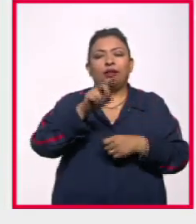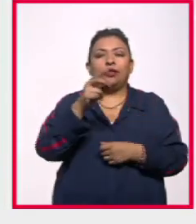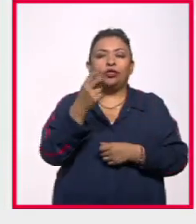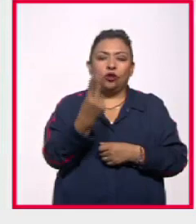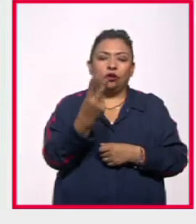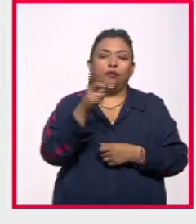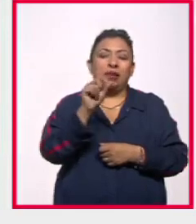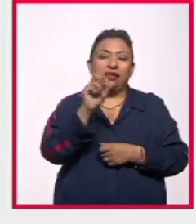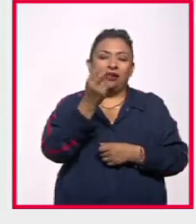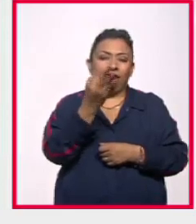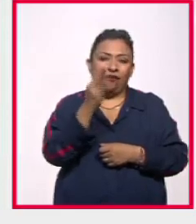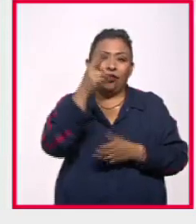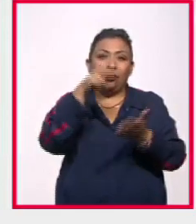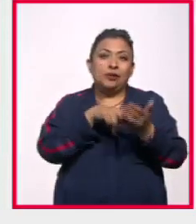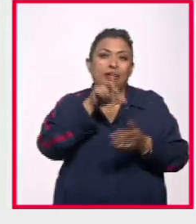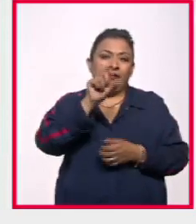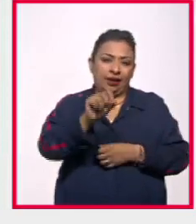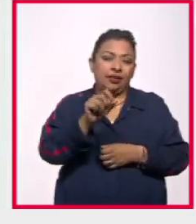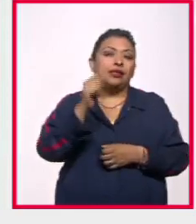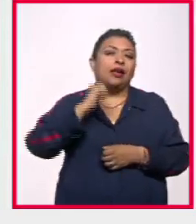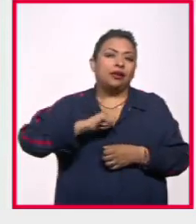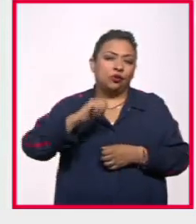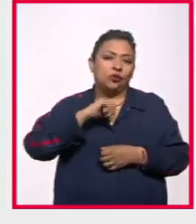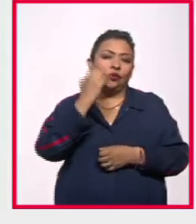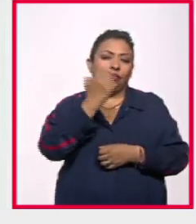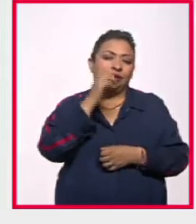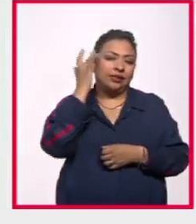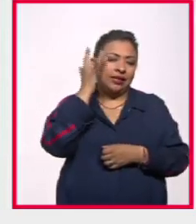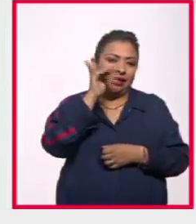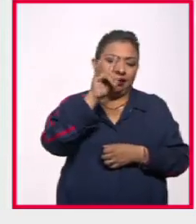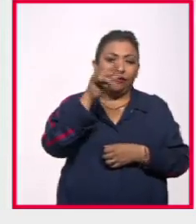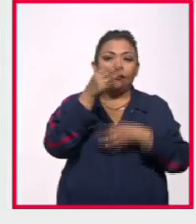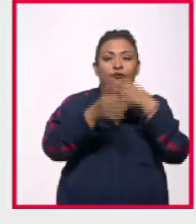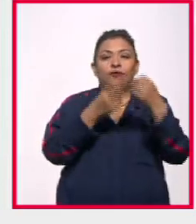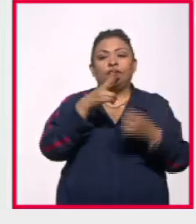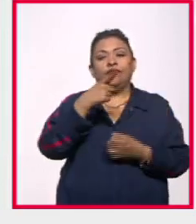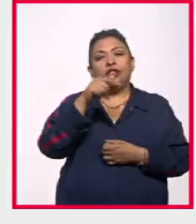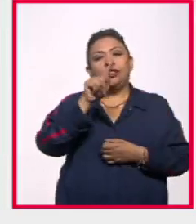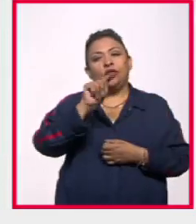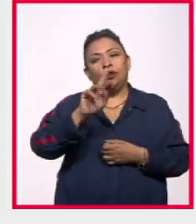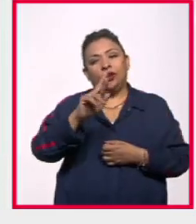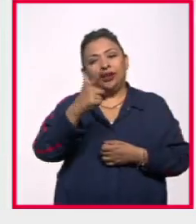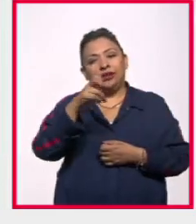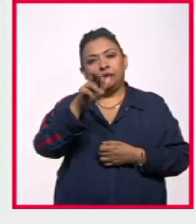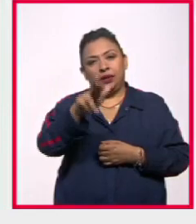San Ildefonso. Noticias 22, Víctor Gaspar.